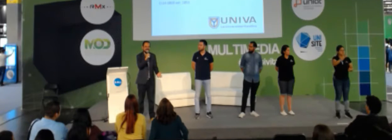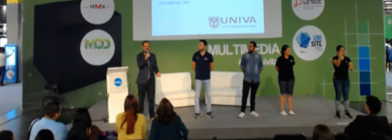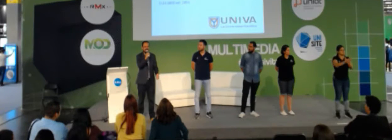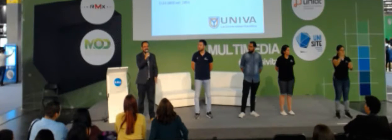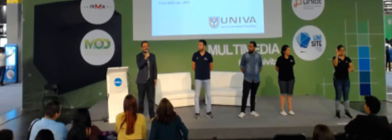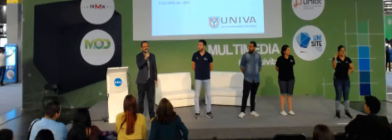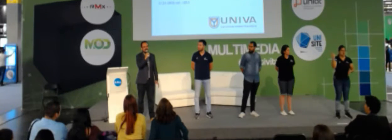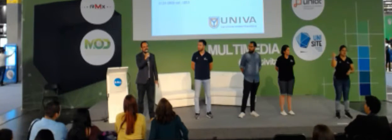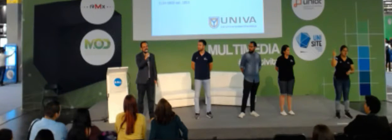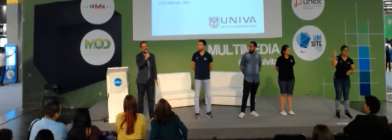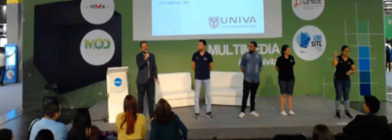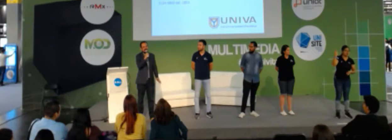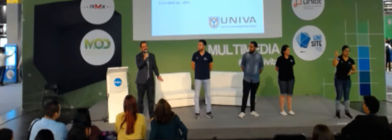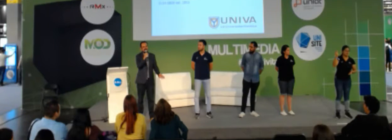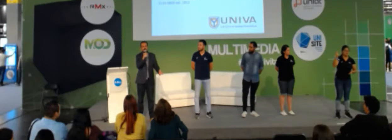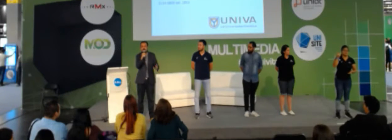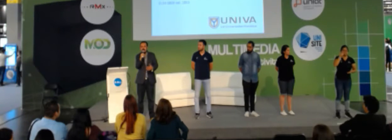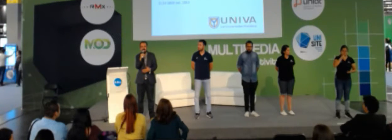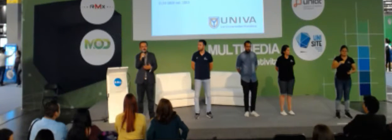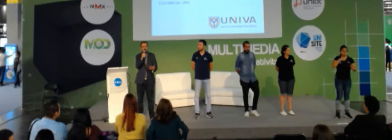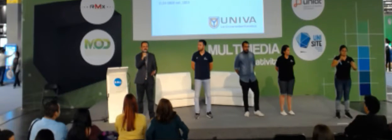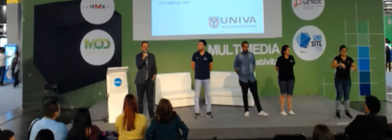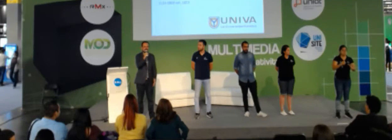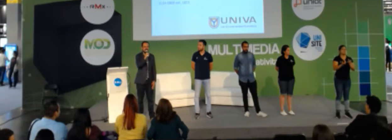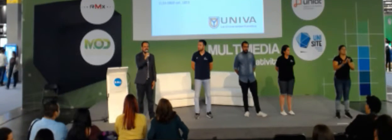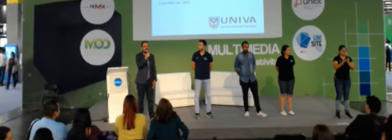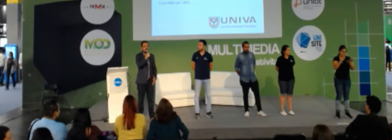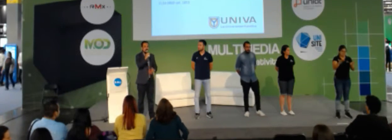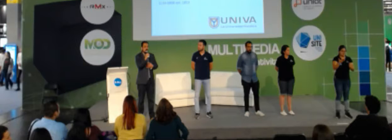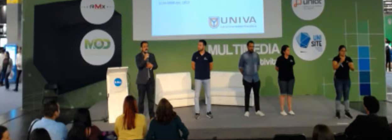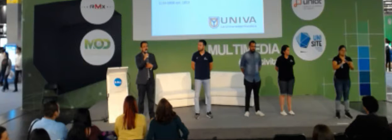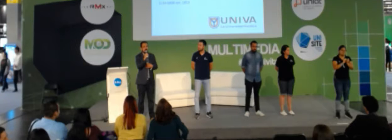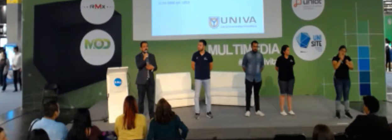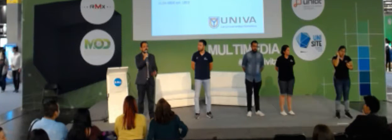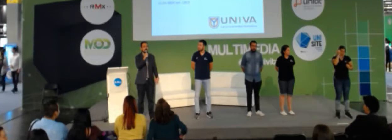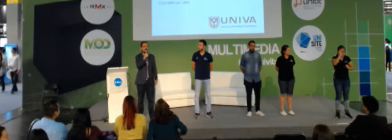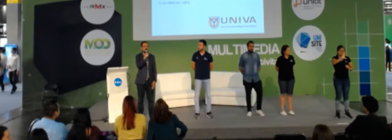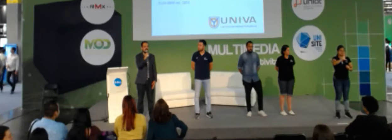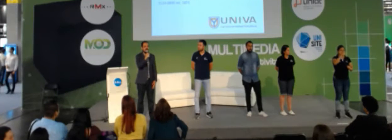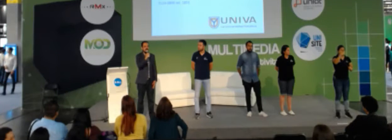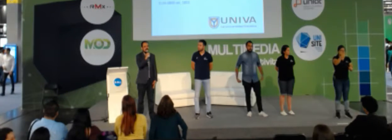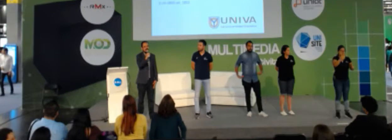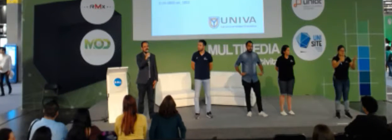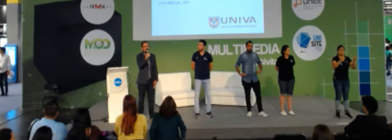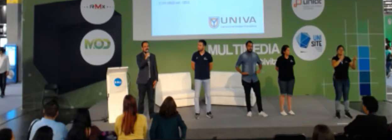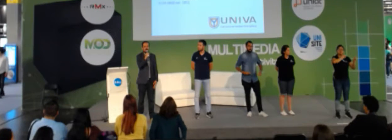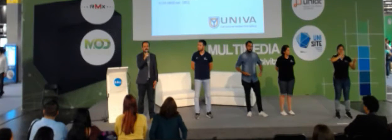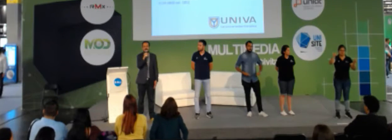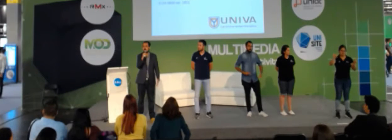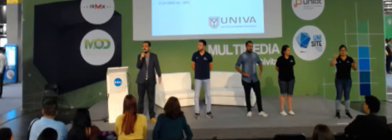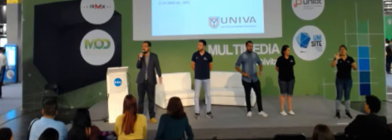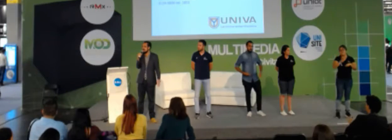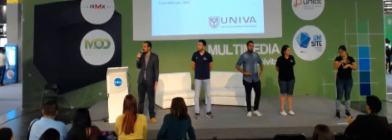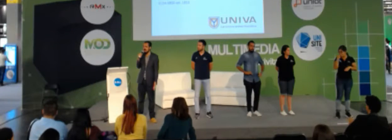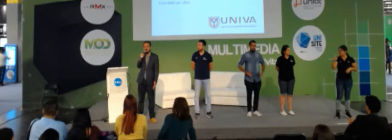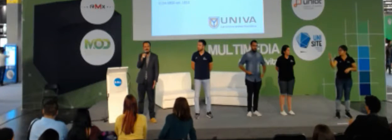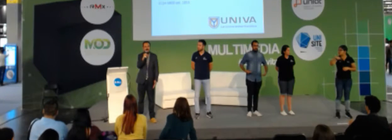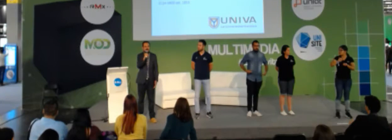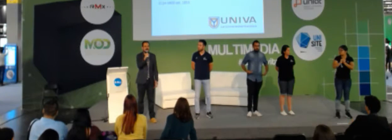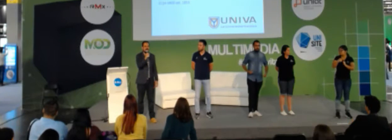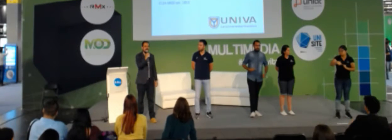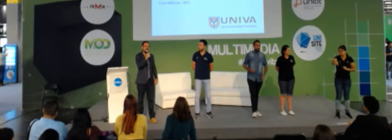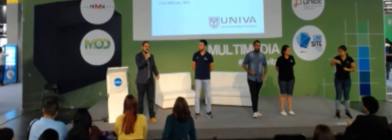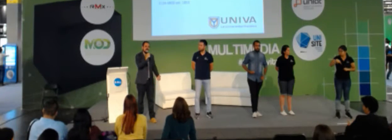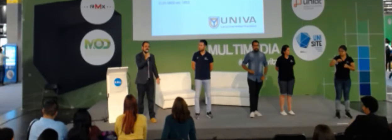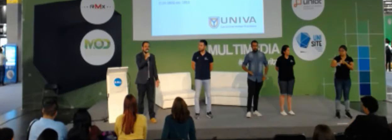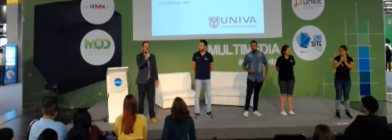maneras. Entonces, en esta nueva gestión con C7, confiamos mucho en la apertura que tiene y será cuestión de semanas para